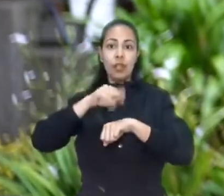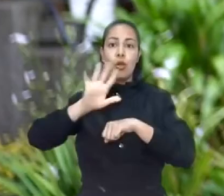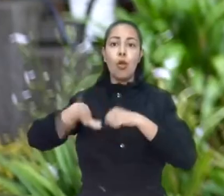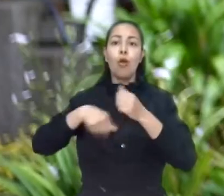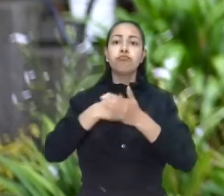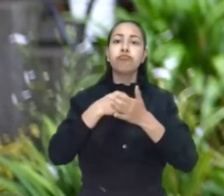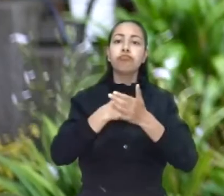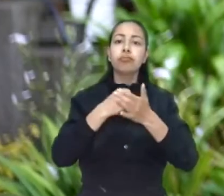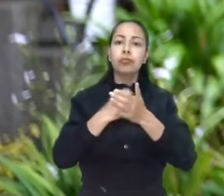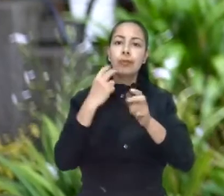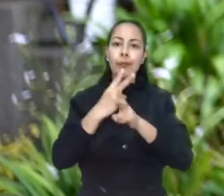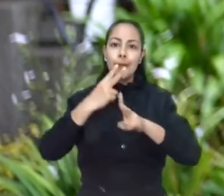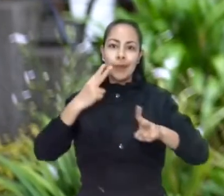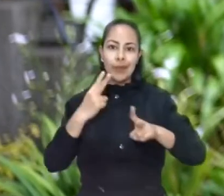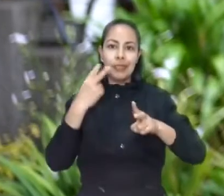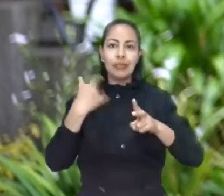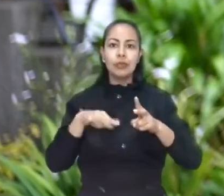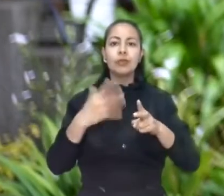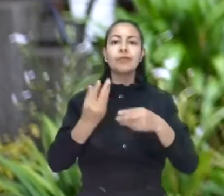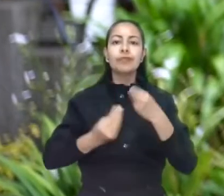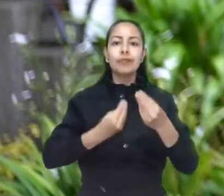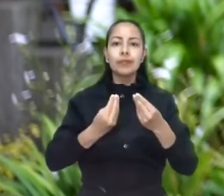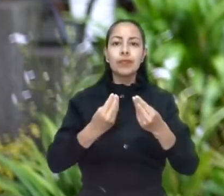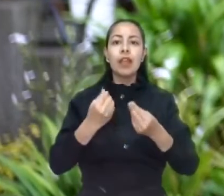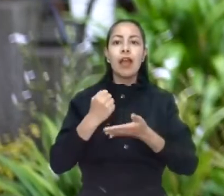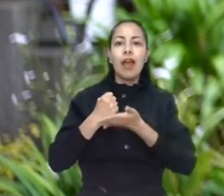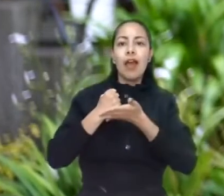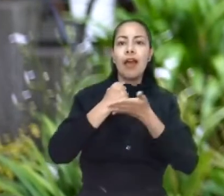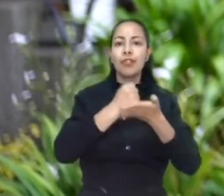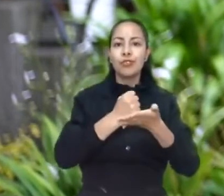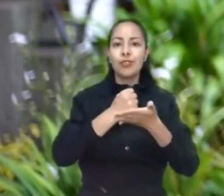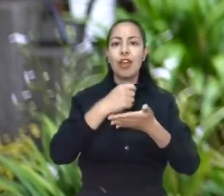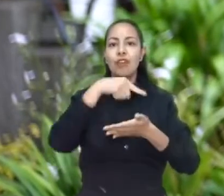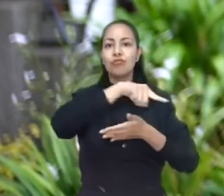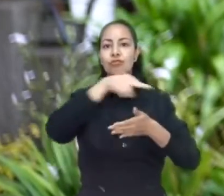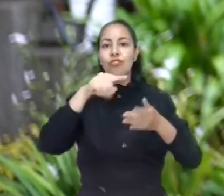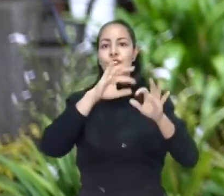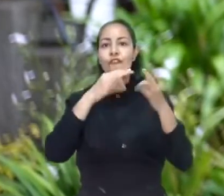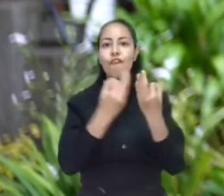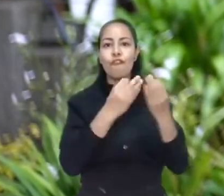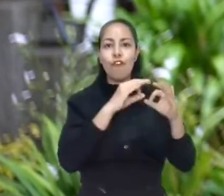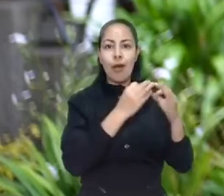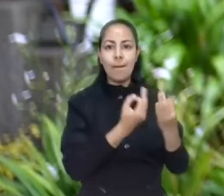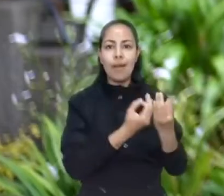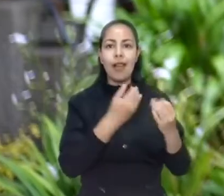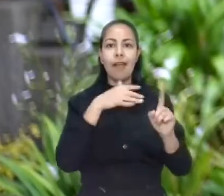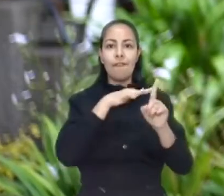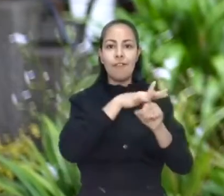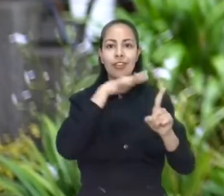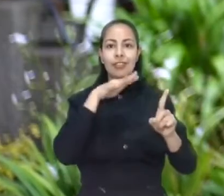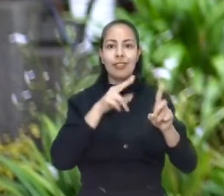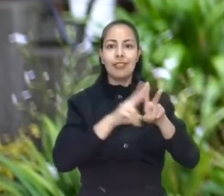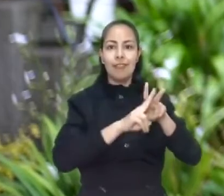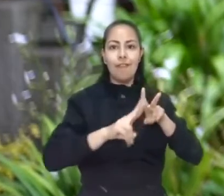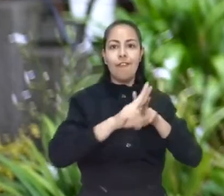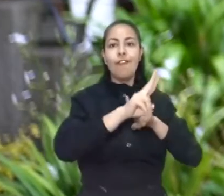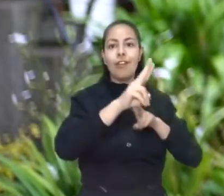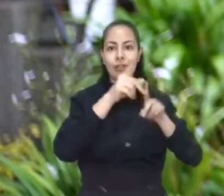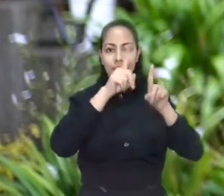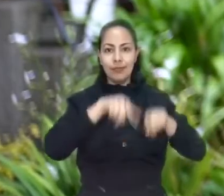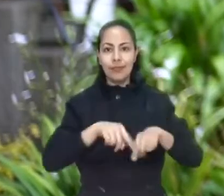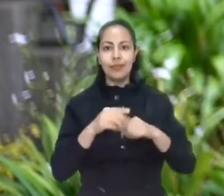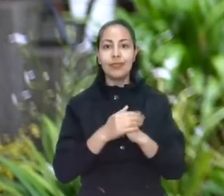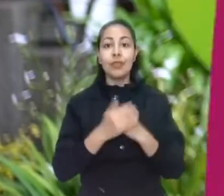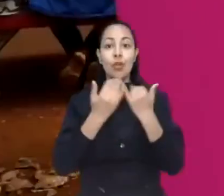de la Dirección de Gestión de Riesgos de Desastres, entregó ayudas humanitarias a las familias del casco urbano y la vereda